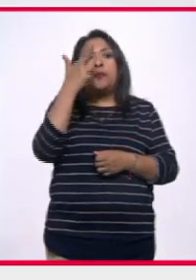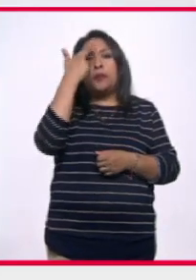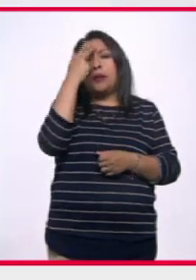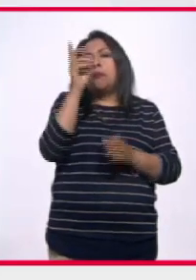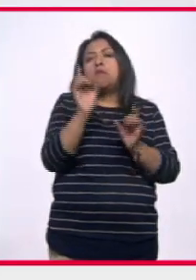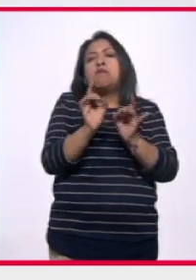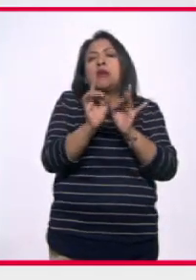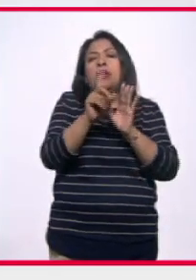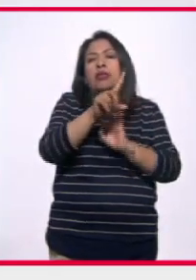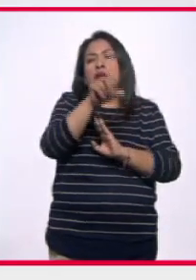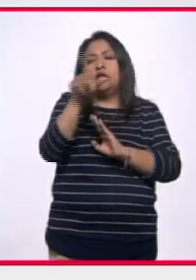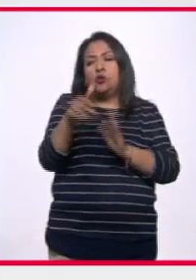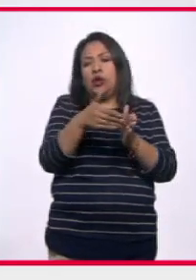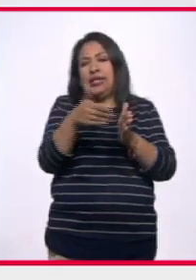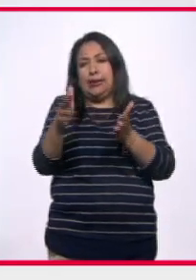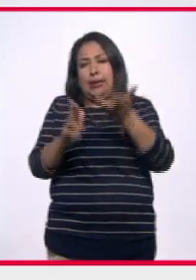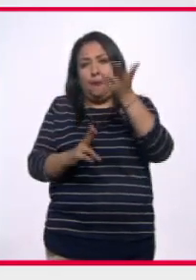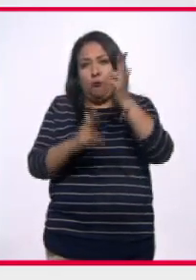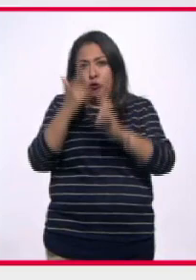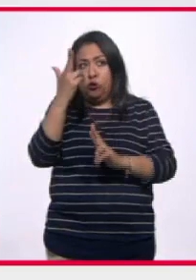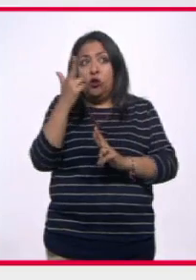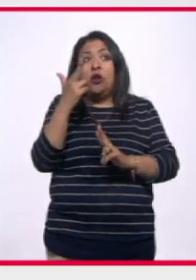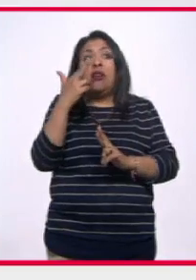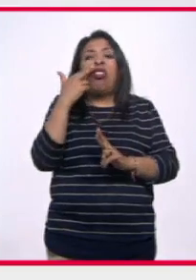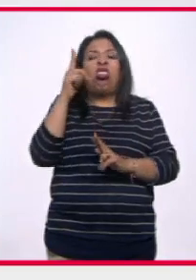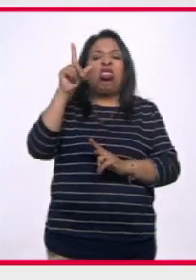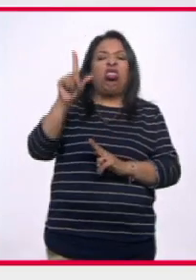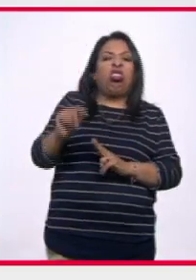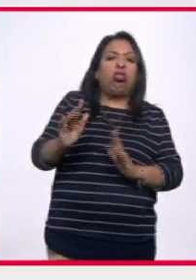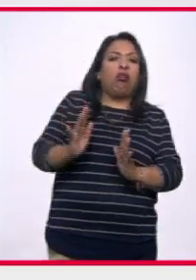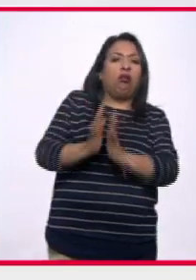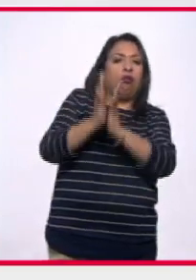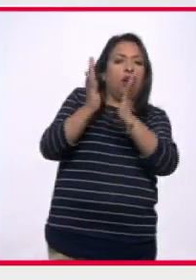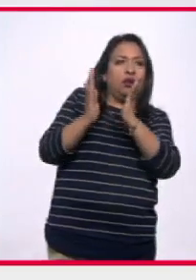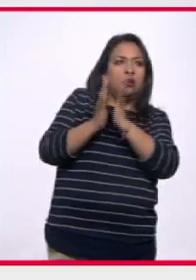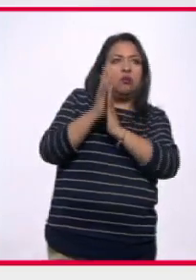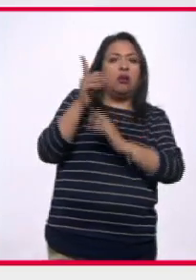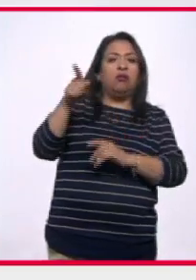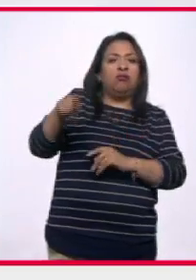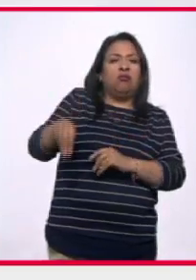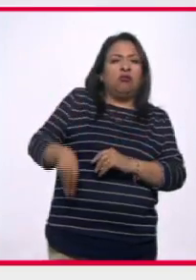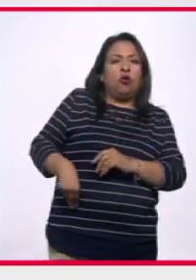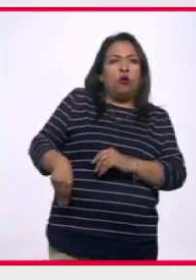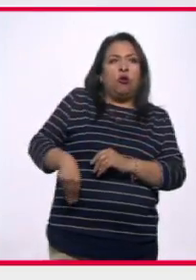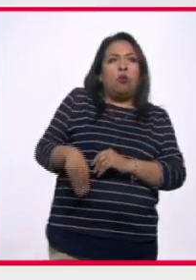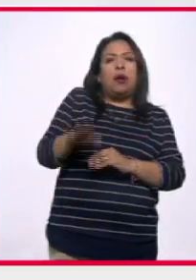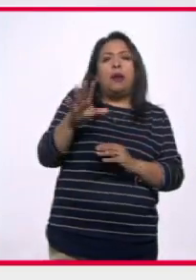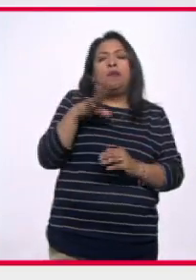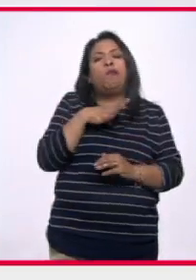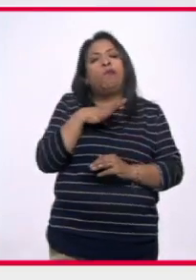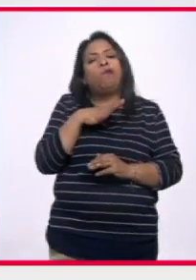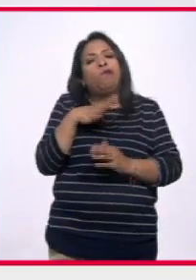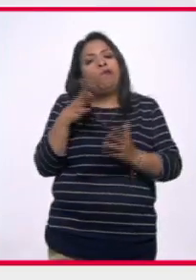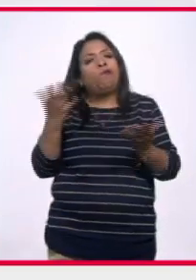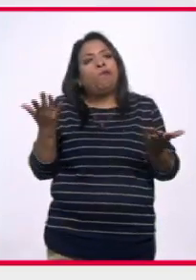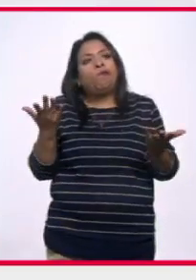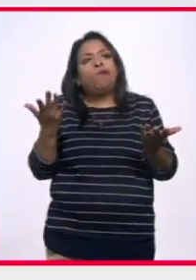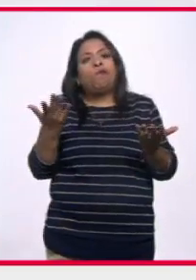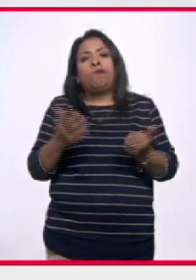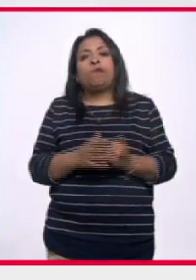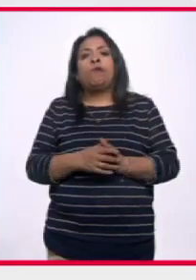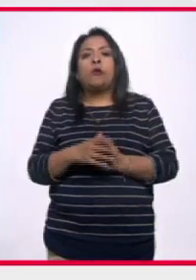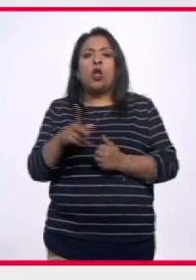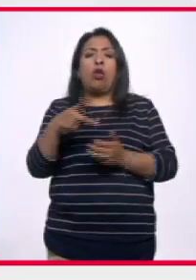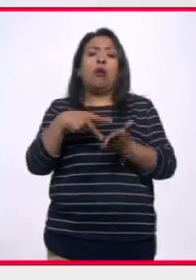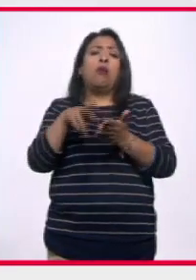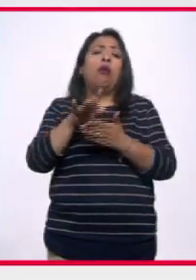posterior al período de revolución se trata de menoscabar su participación acusando la de éste de ésta de